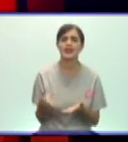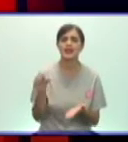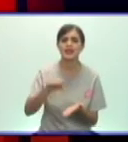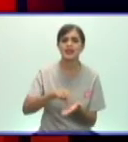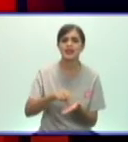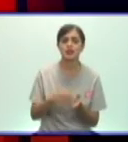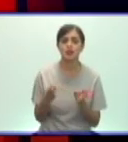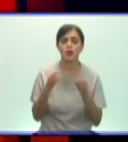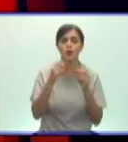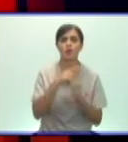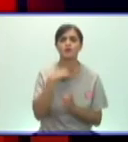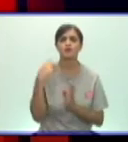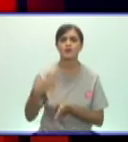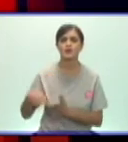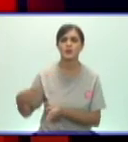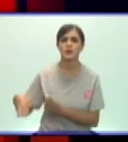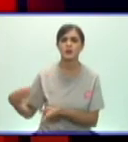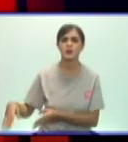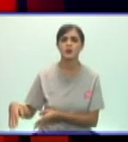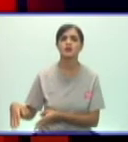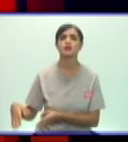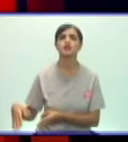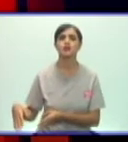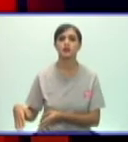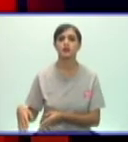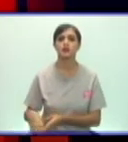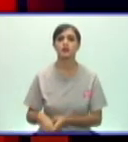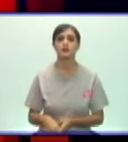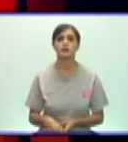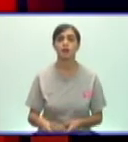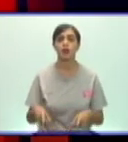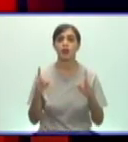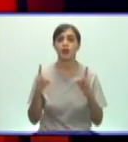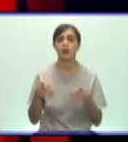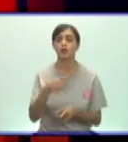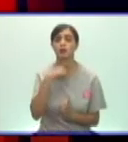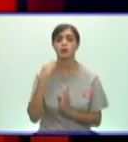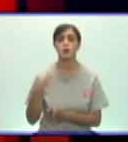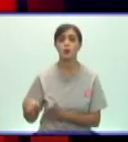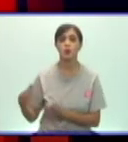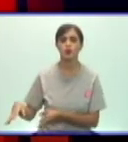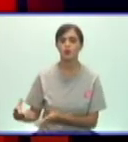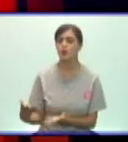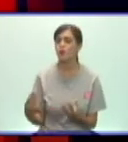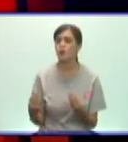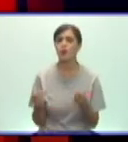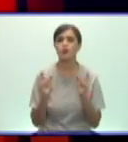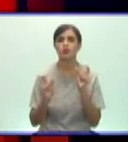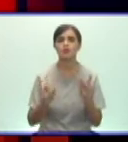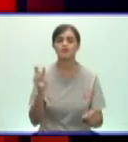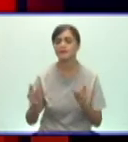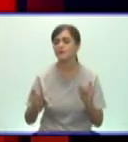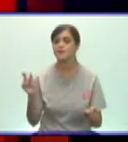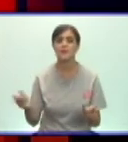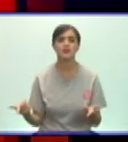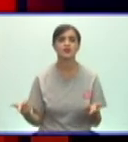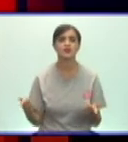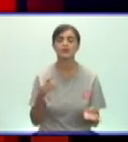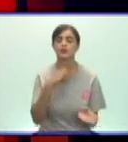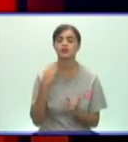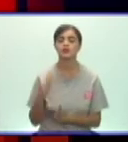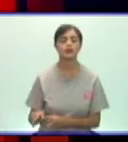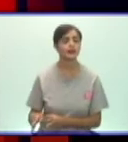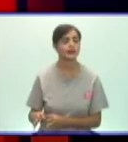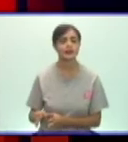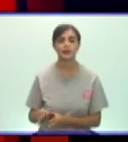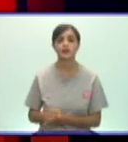que sacrificios, holocaustos humanos, todo lo que llevaban allí a la muerte de millones y millones de personas. Estas